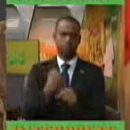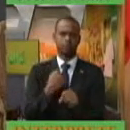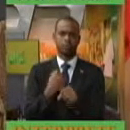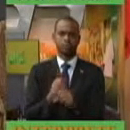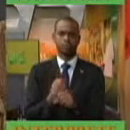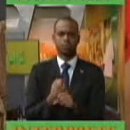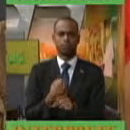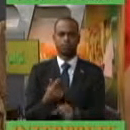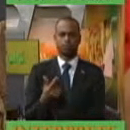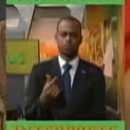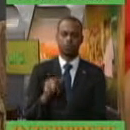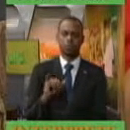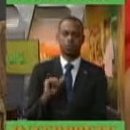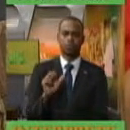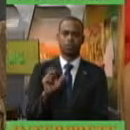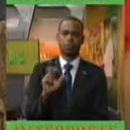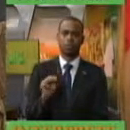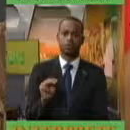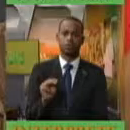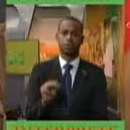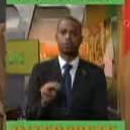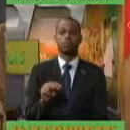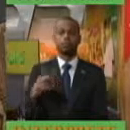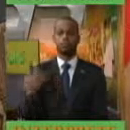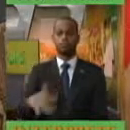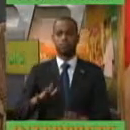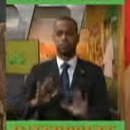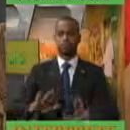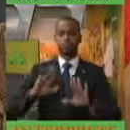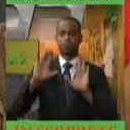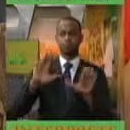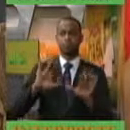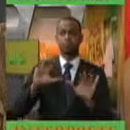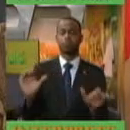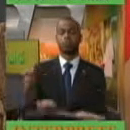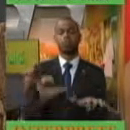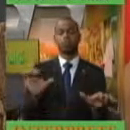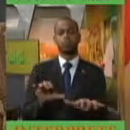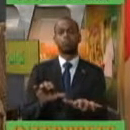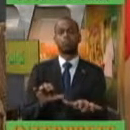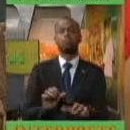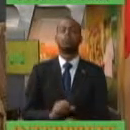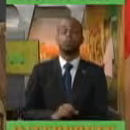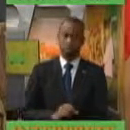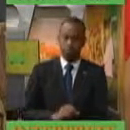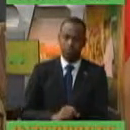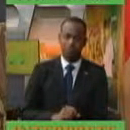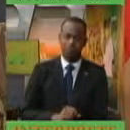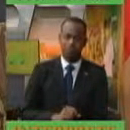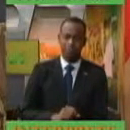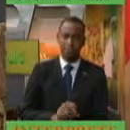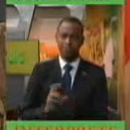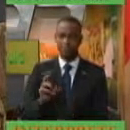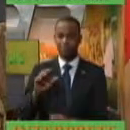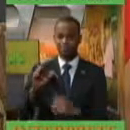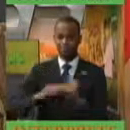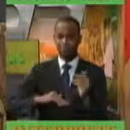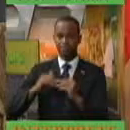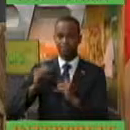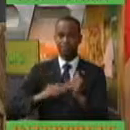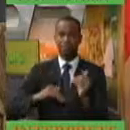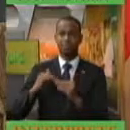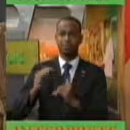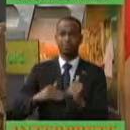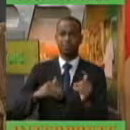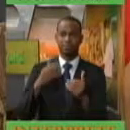sea, que en Guayubín es maravilloso lo que ha ocurrido. Ver que las obras que se construyen